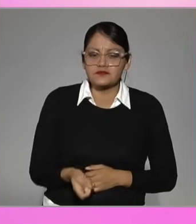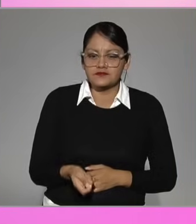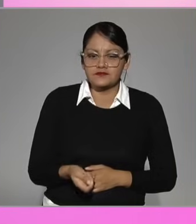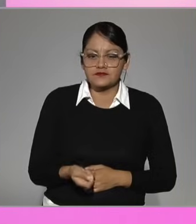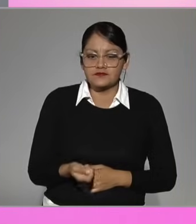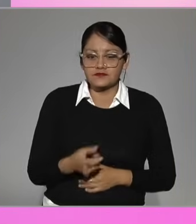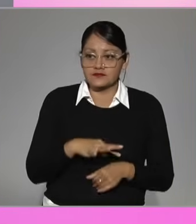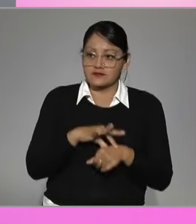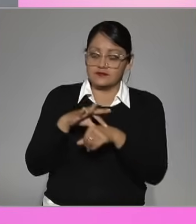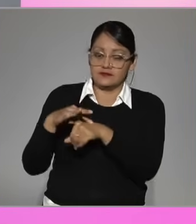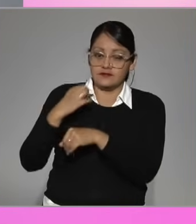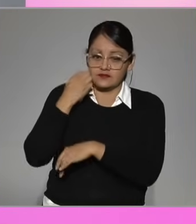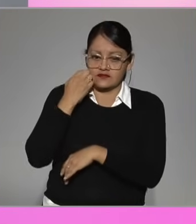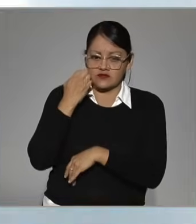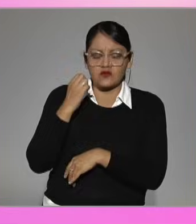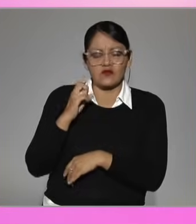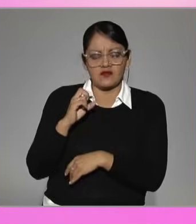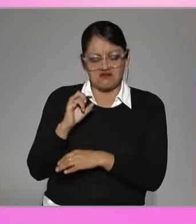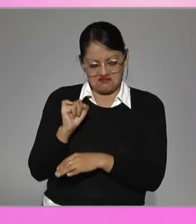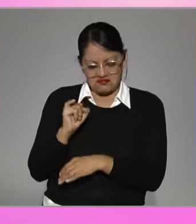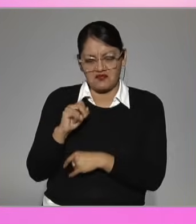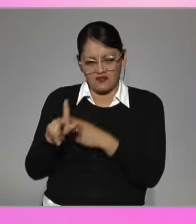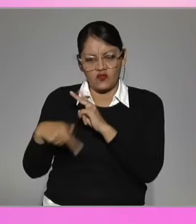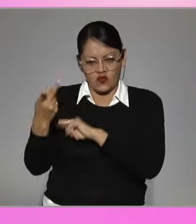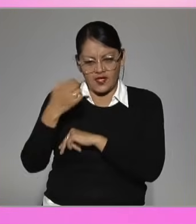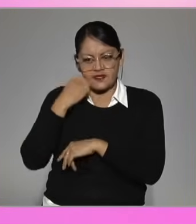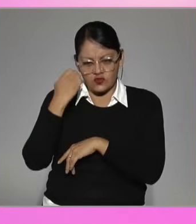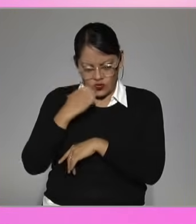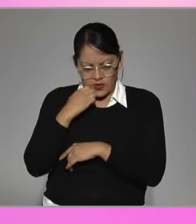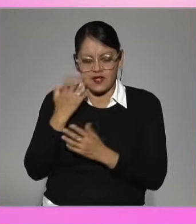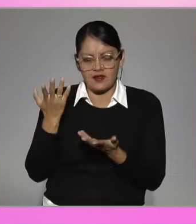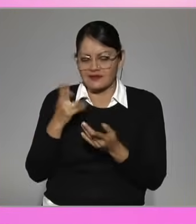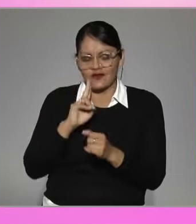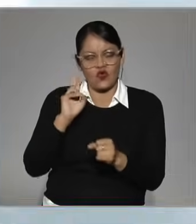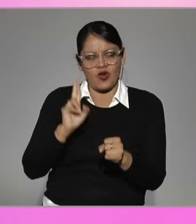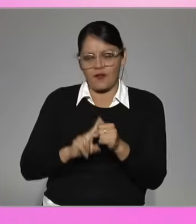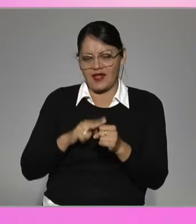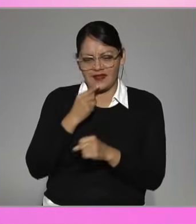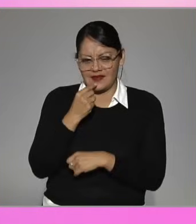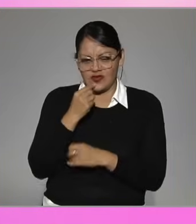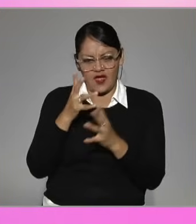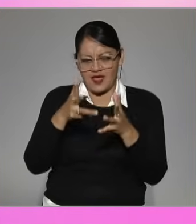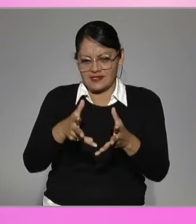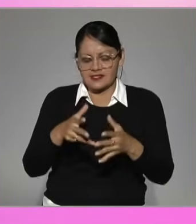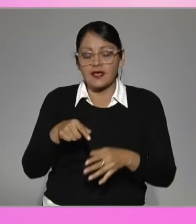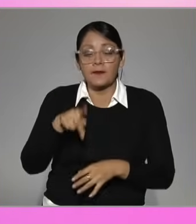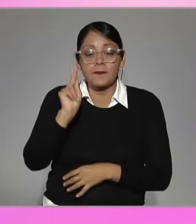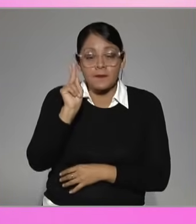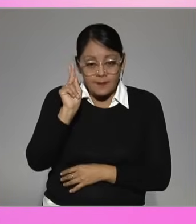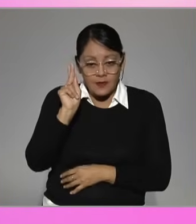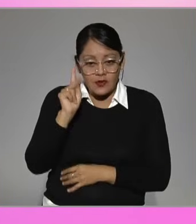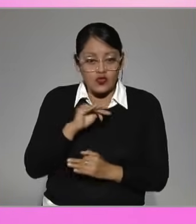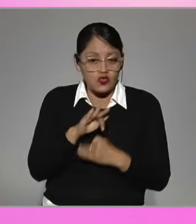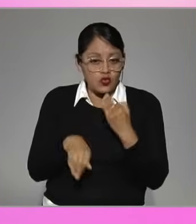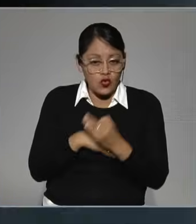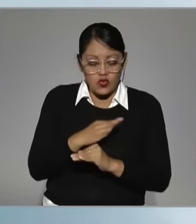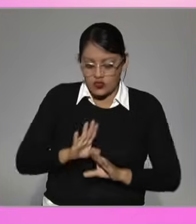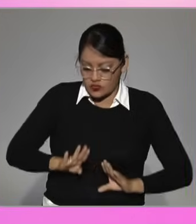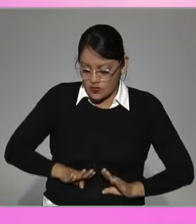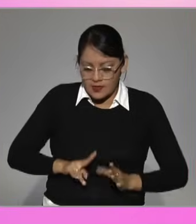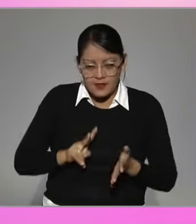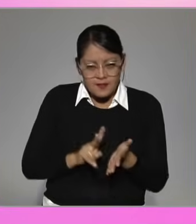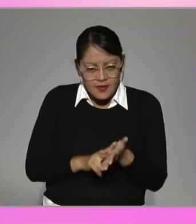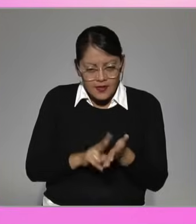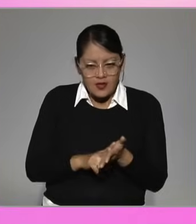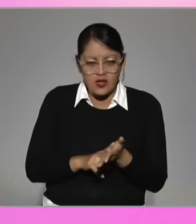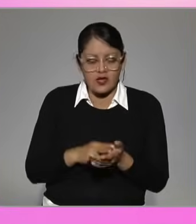haya llevado a la escuela, siempre asistieron a la escuela como cualquier niño normal, pero todos los valores y